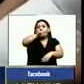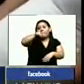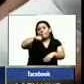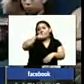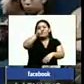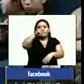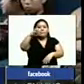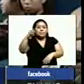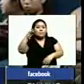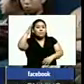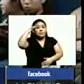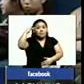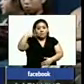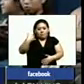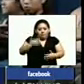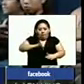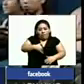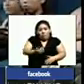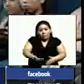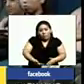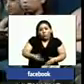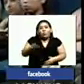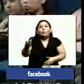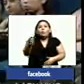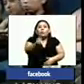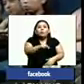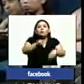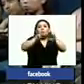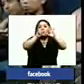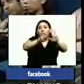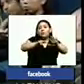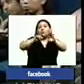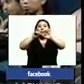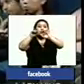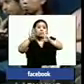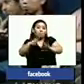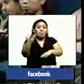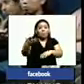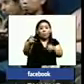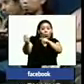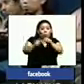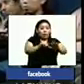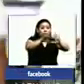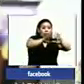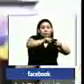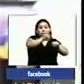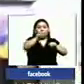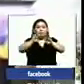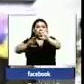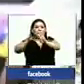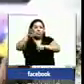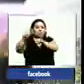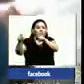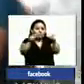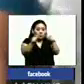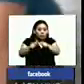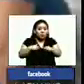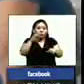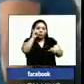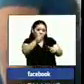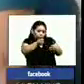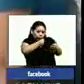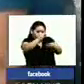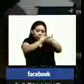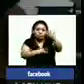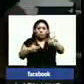niñas dieron a luz, y de ellas, 79 tenían entre los 10 y los 14 años, según los datos del